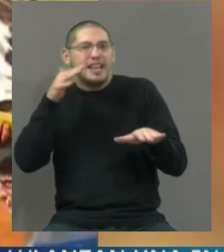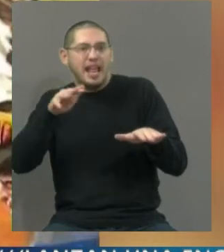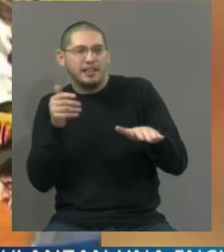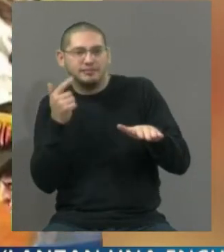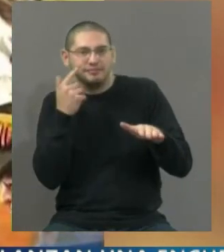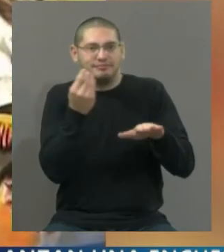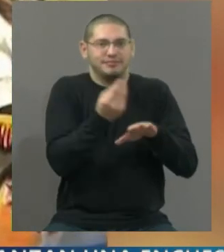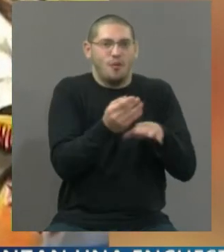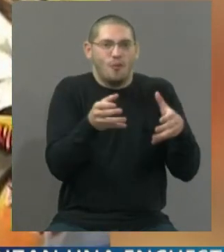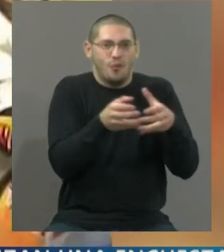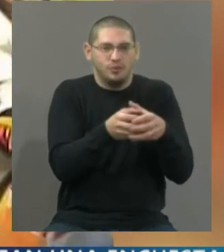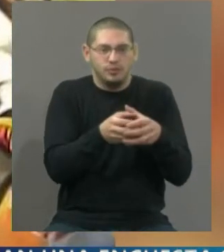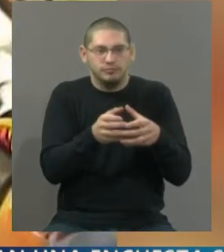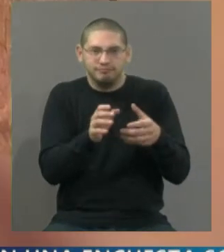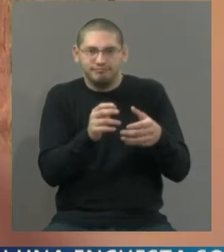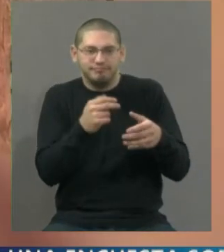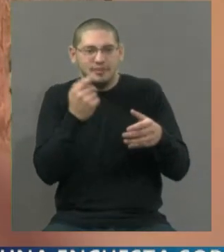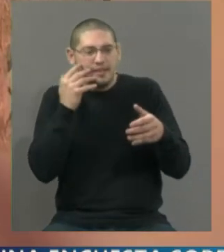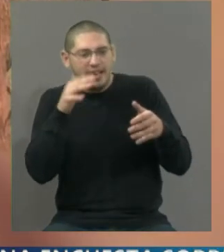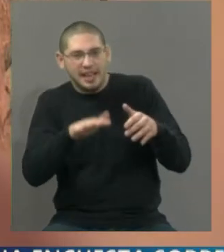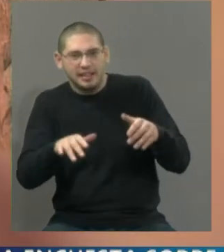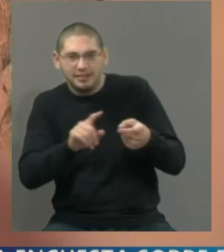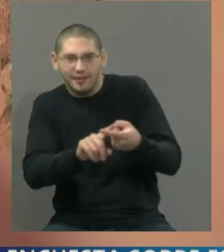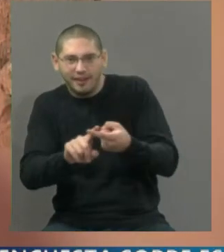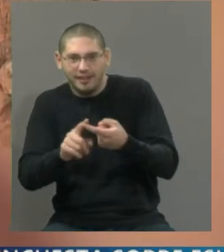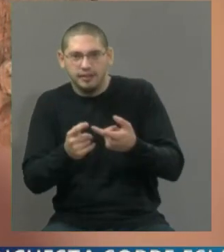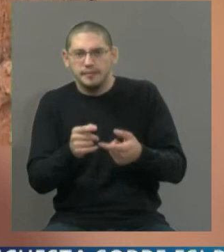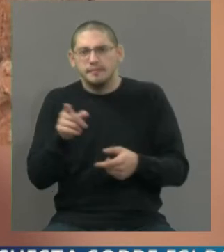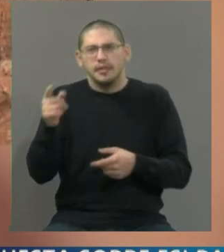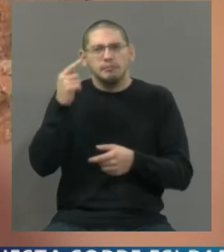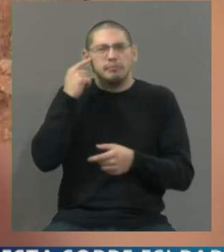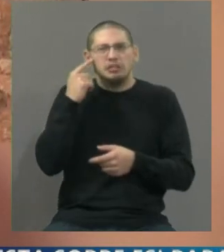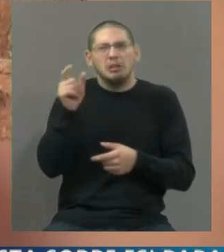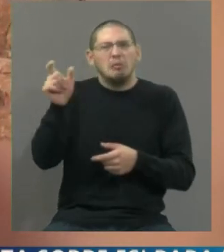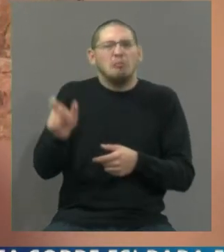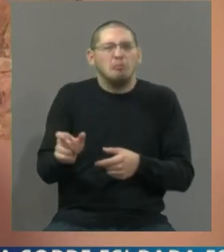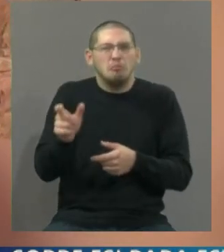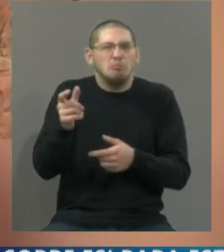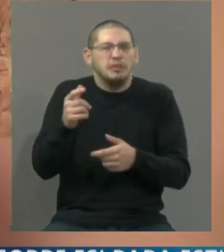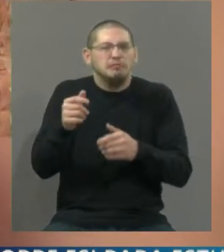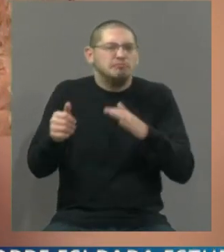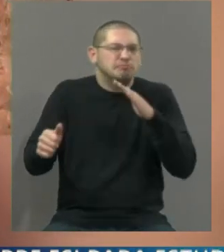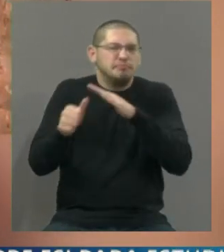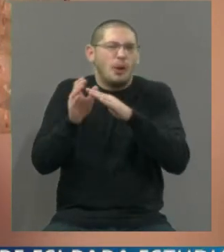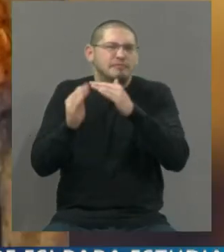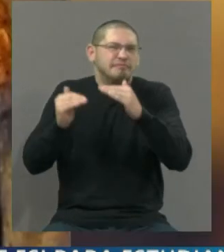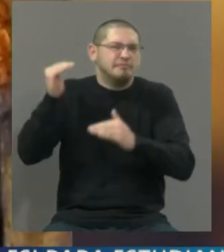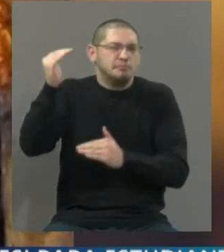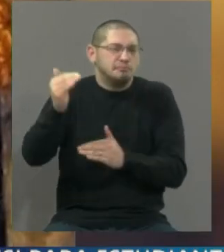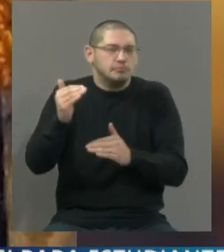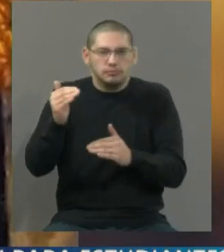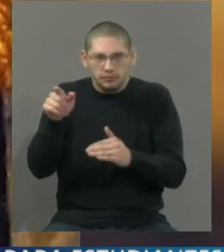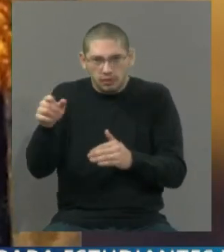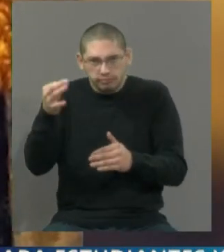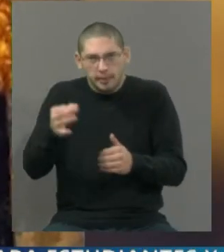rol muy importante en términos de esto que decíamos. No era un bronce, era un hombre, era un abuelo, era un padre, y charlar de estos